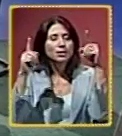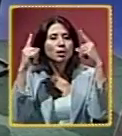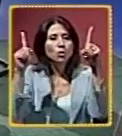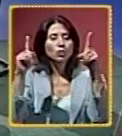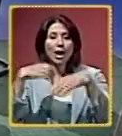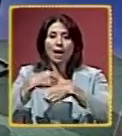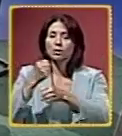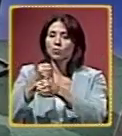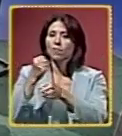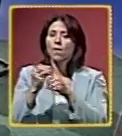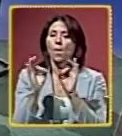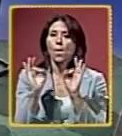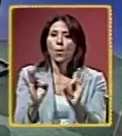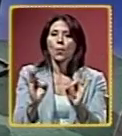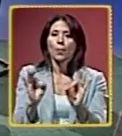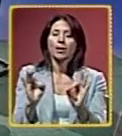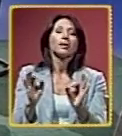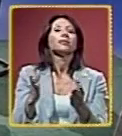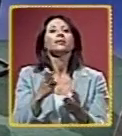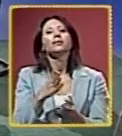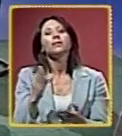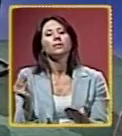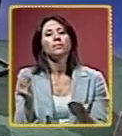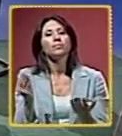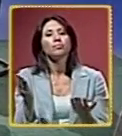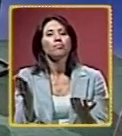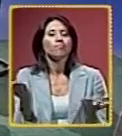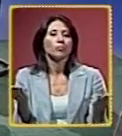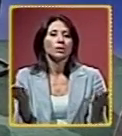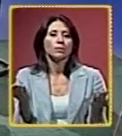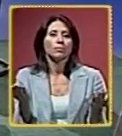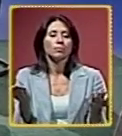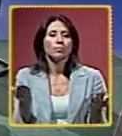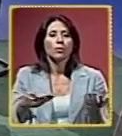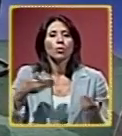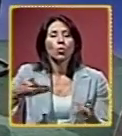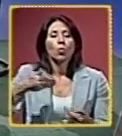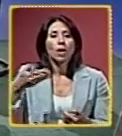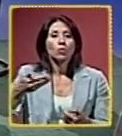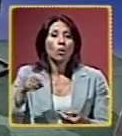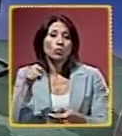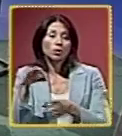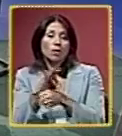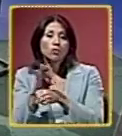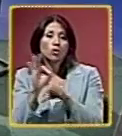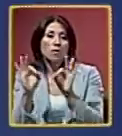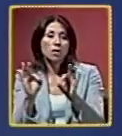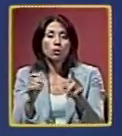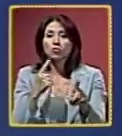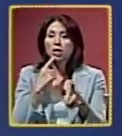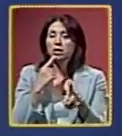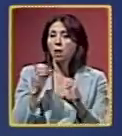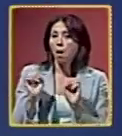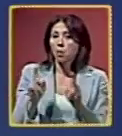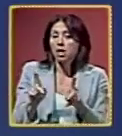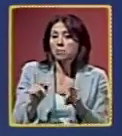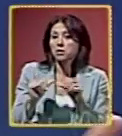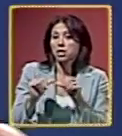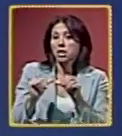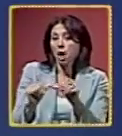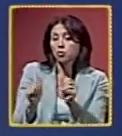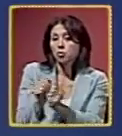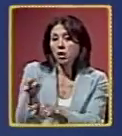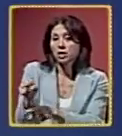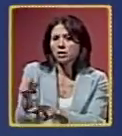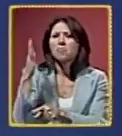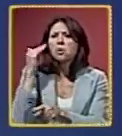trabajo. Y bueno, cuando a usted le funciona bien, usted dice, bueno, sigamos con lo que... ¿Por qué nos vamos a